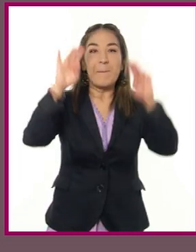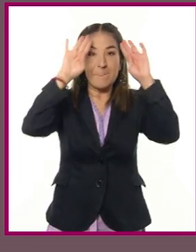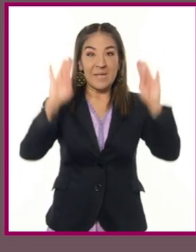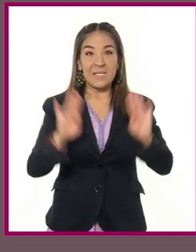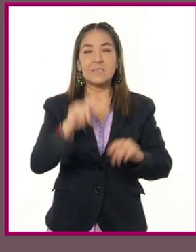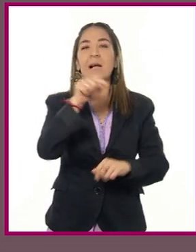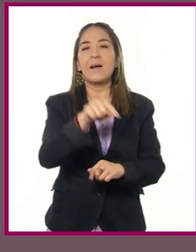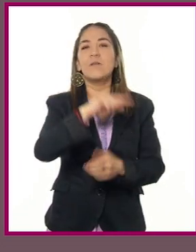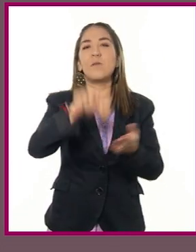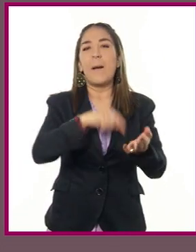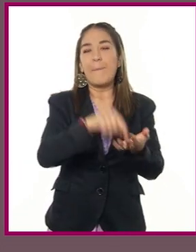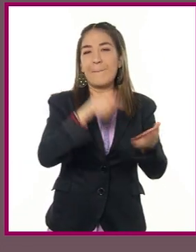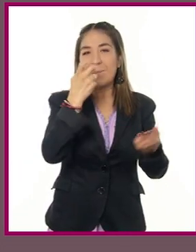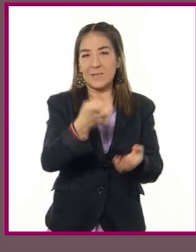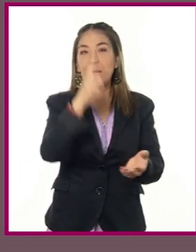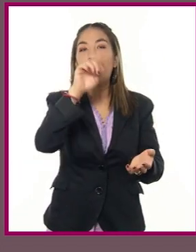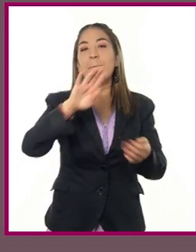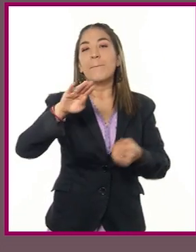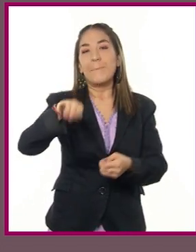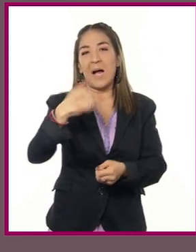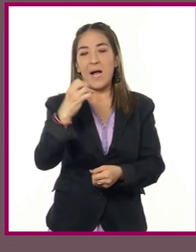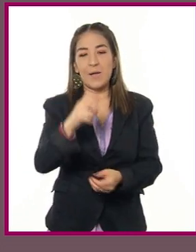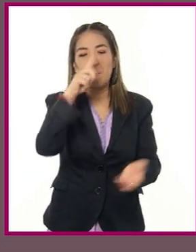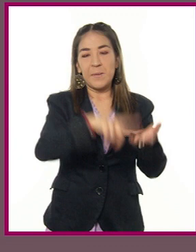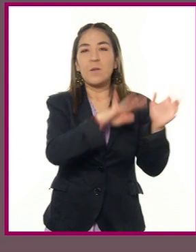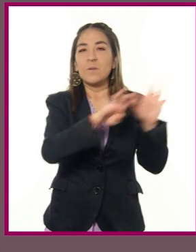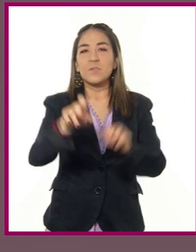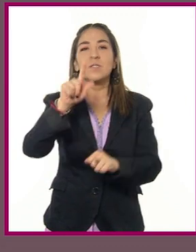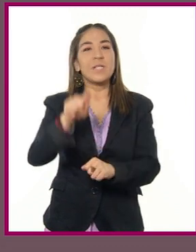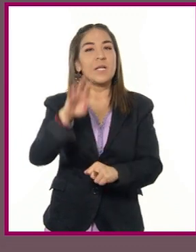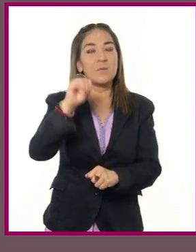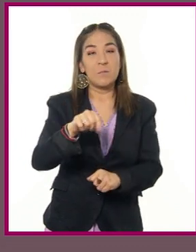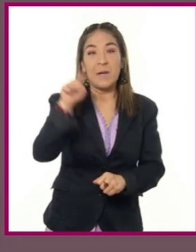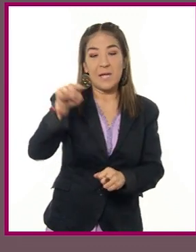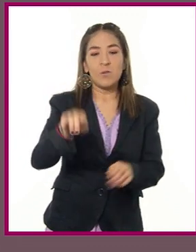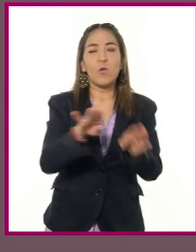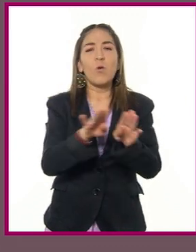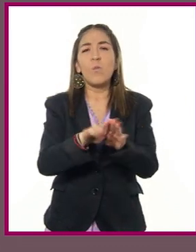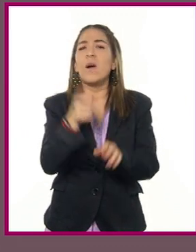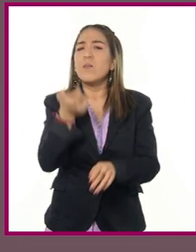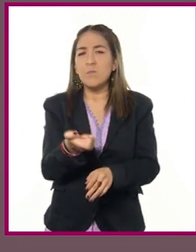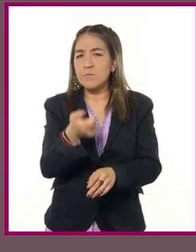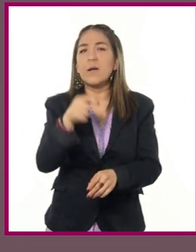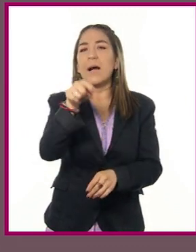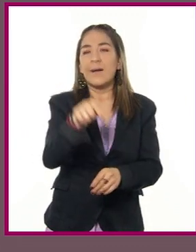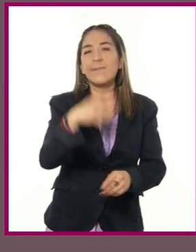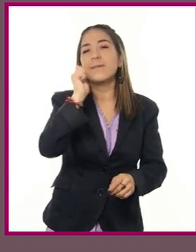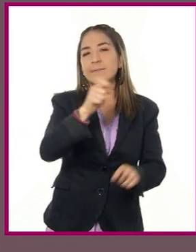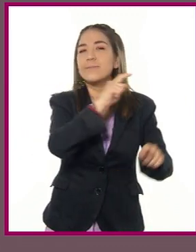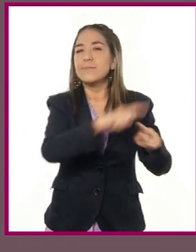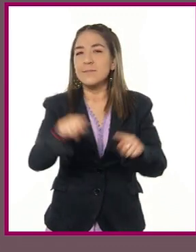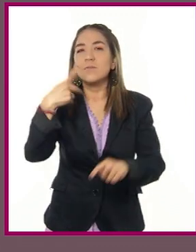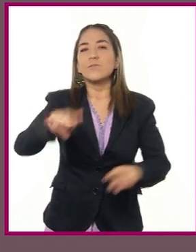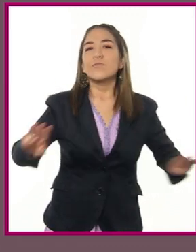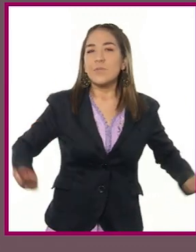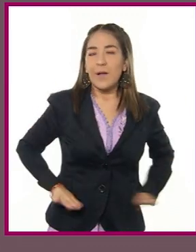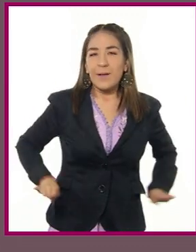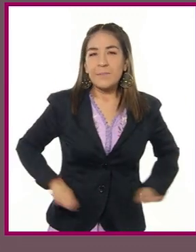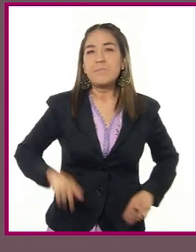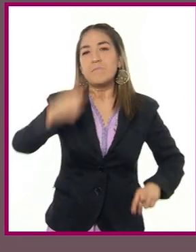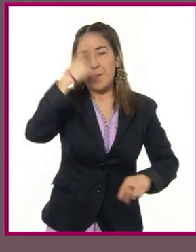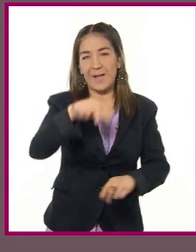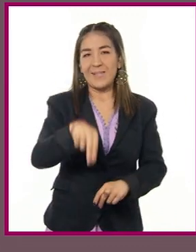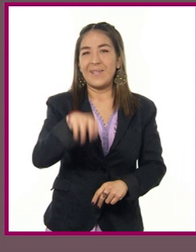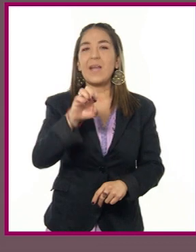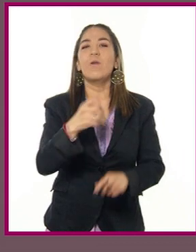de 1979. El programa económico de Thatcher incluye los elementos que han caracterizado al